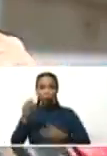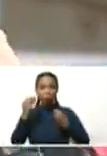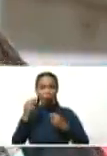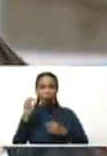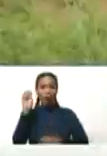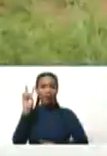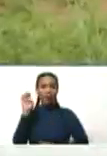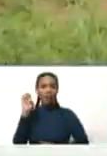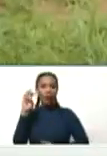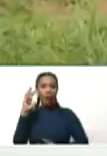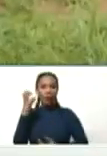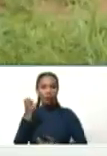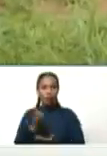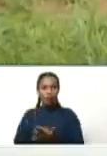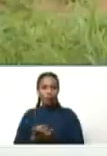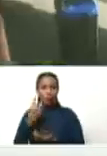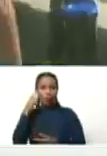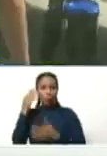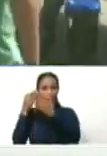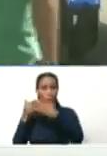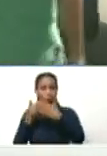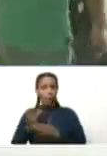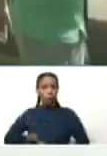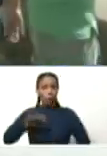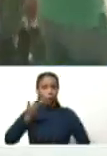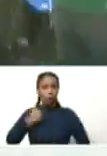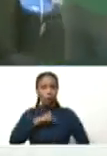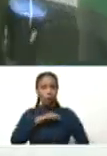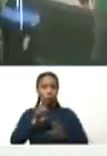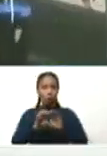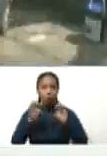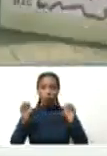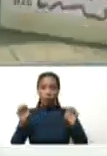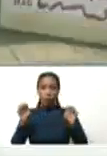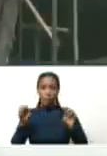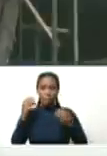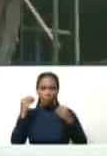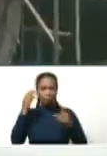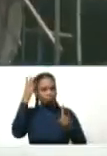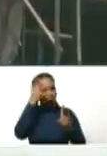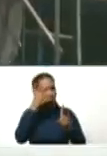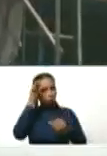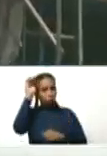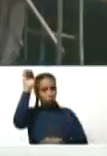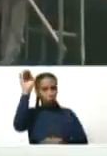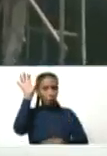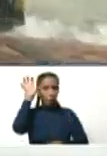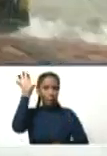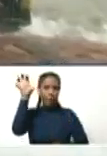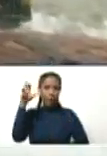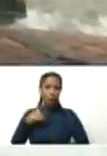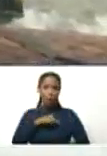VENAP, con los estudiantes para priorizar nuestra educación, para formar el futuro de la patria que está en nuestros niños, en nosotros